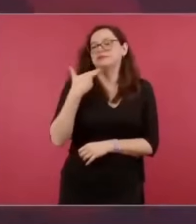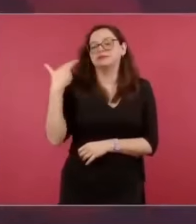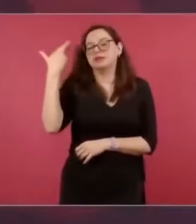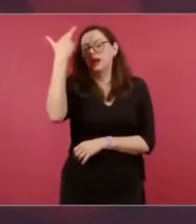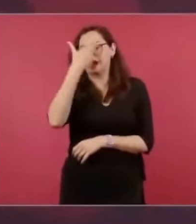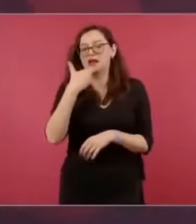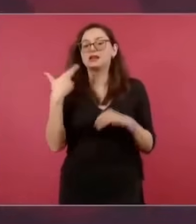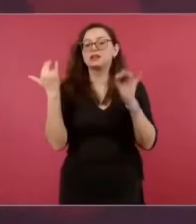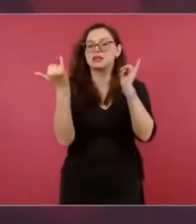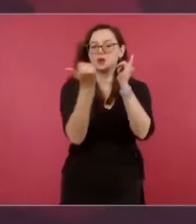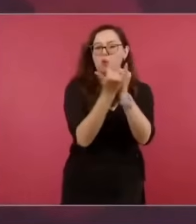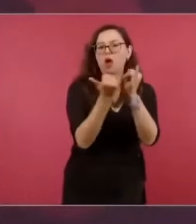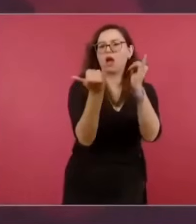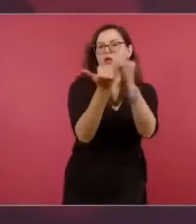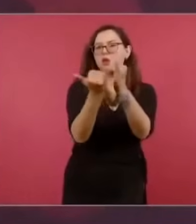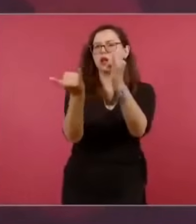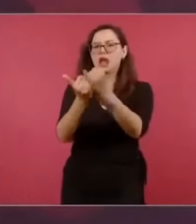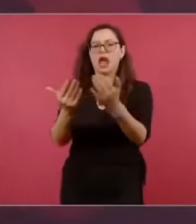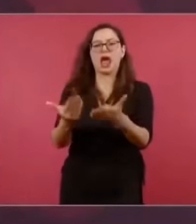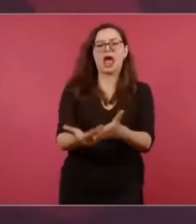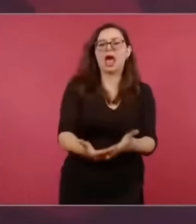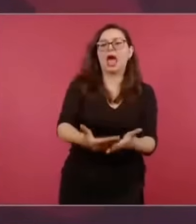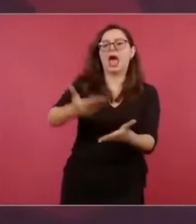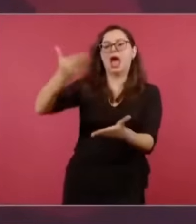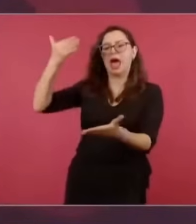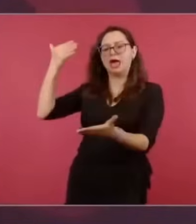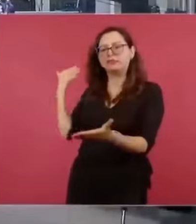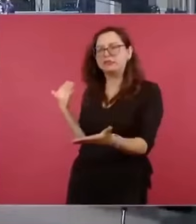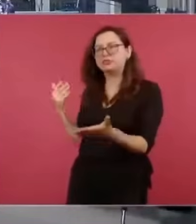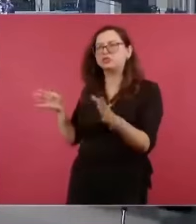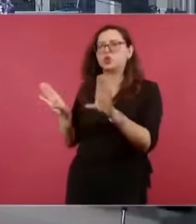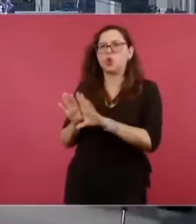internacionales que tienen que ver con la ONU,